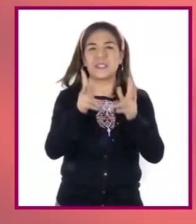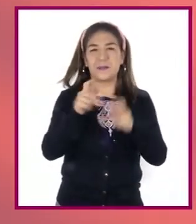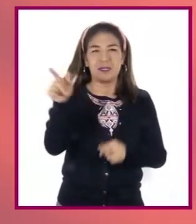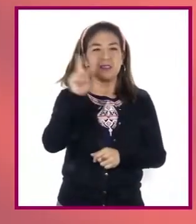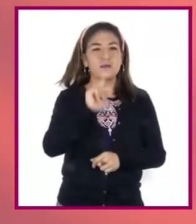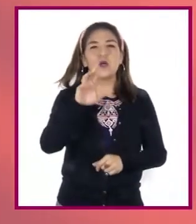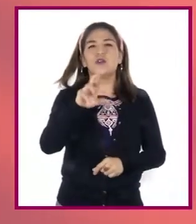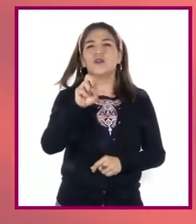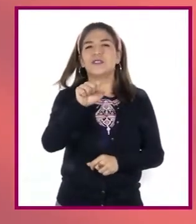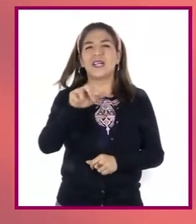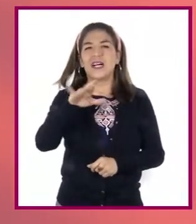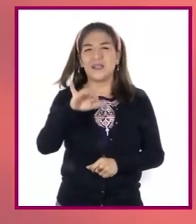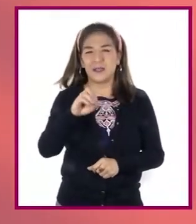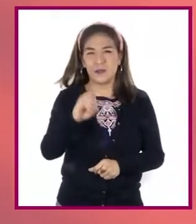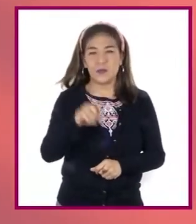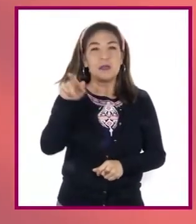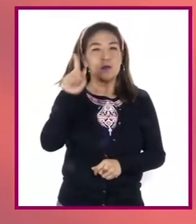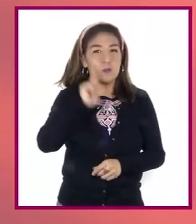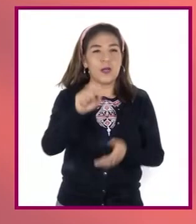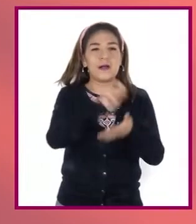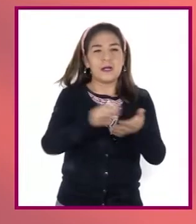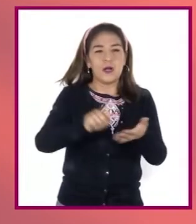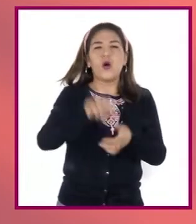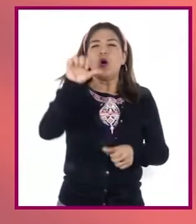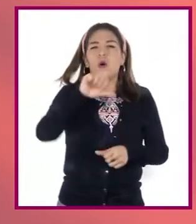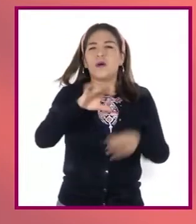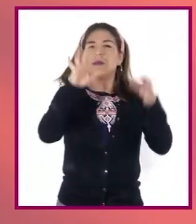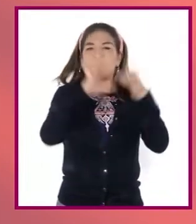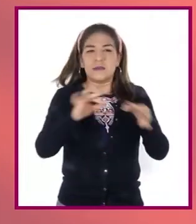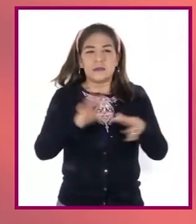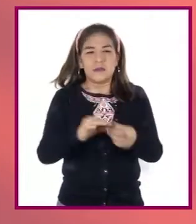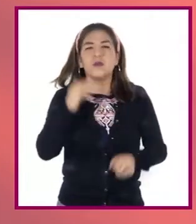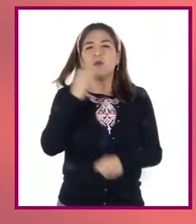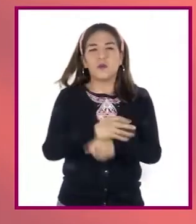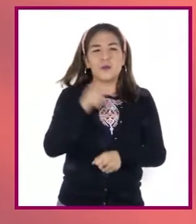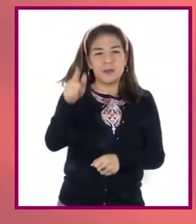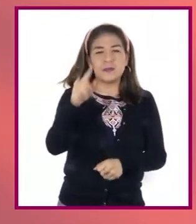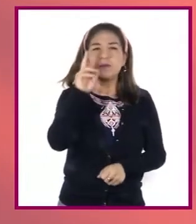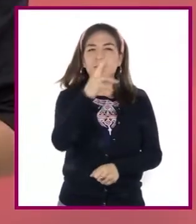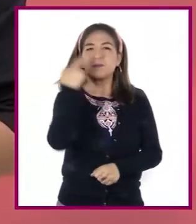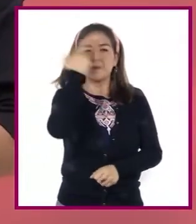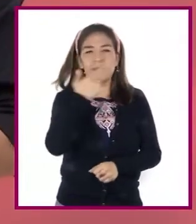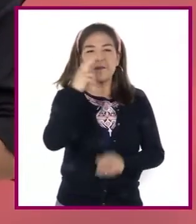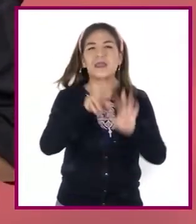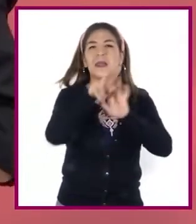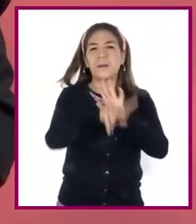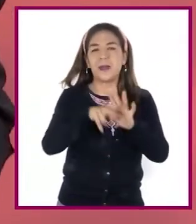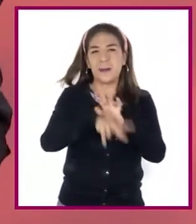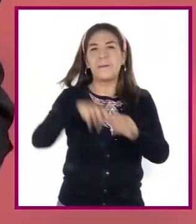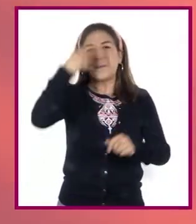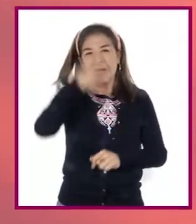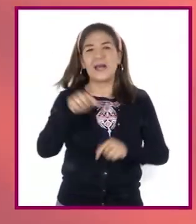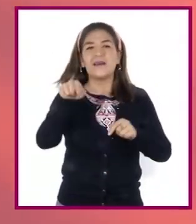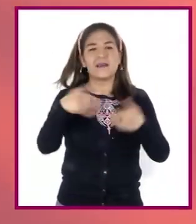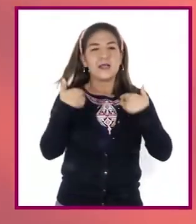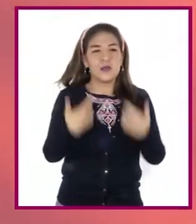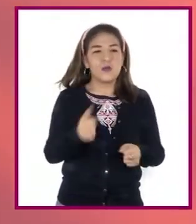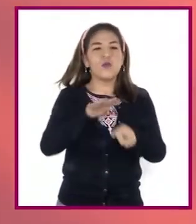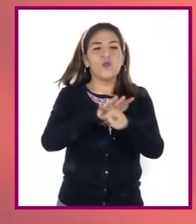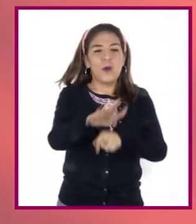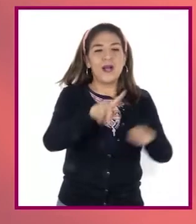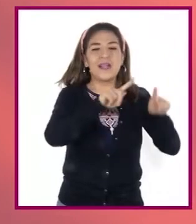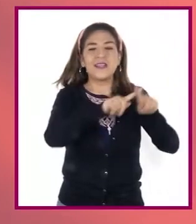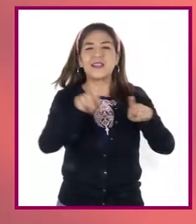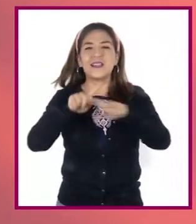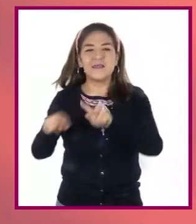hablando del tema y centrarnos en nuestros contenidos para esta sesión, ¿qué te parece si revisamos un video para justamente entender cuál es la